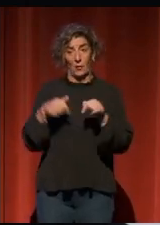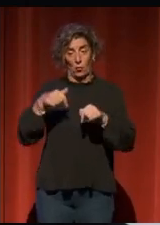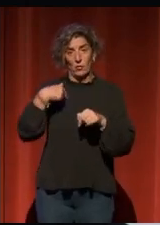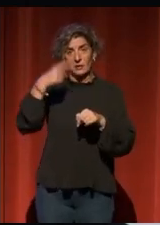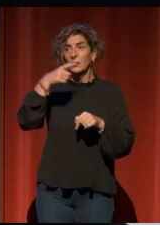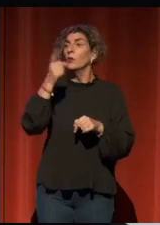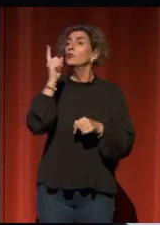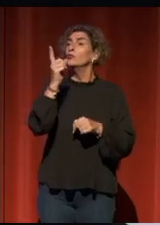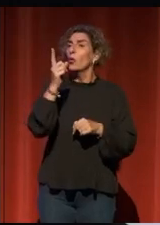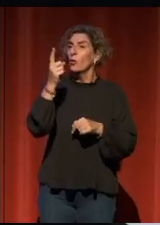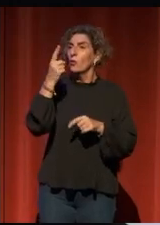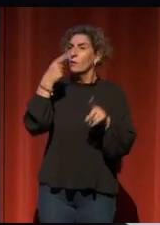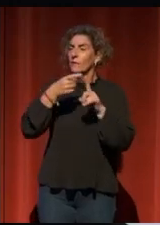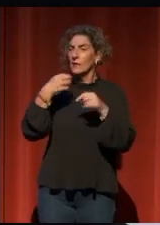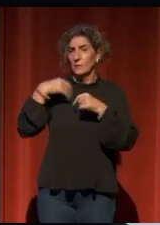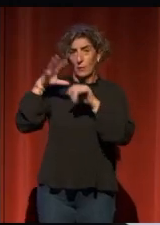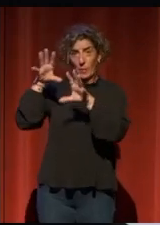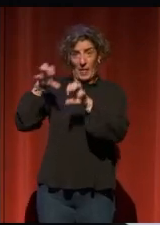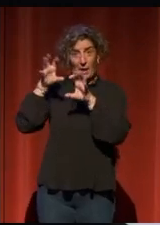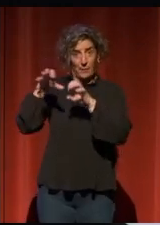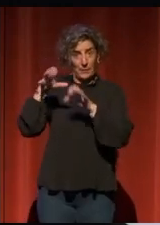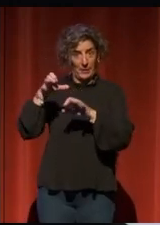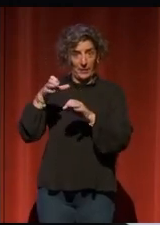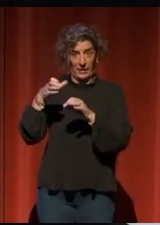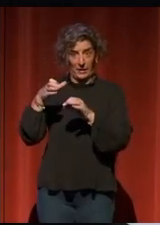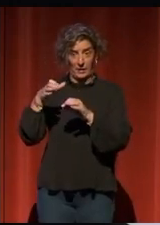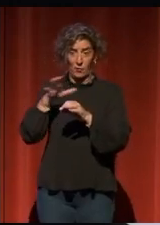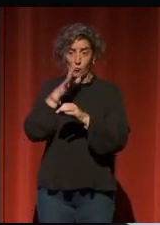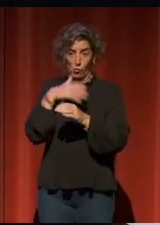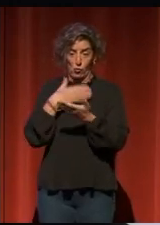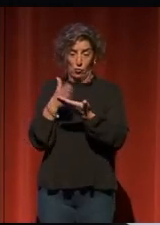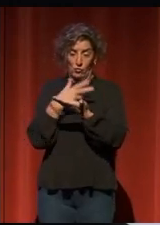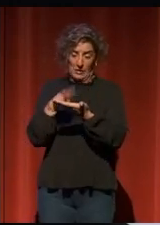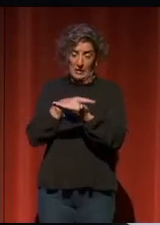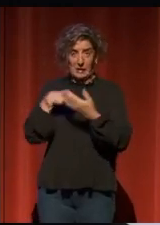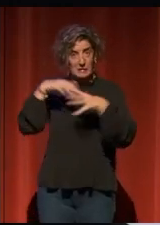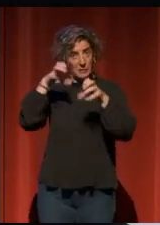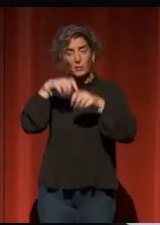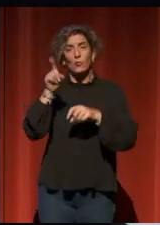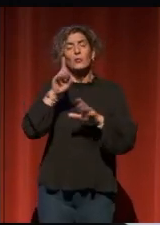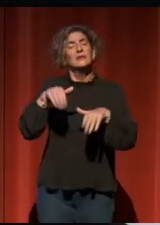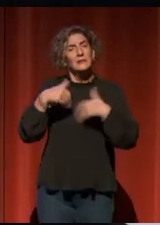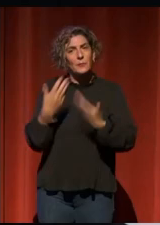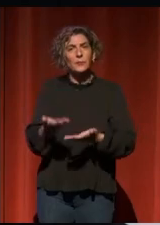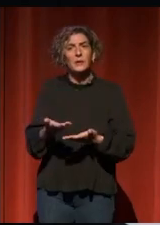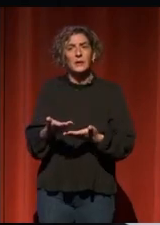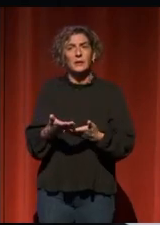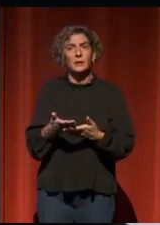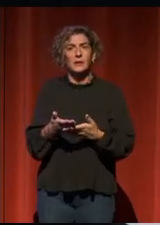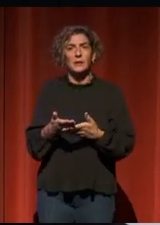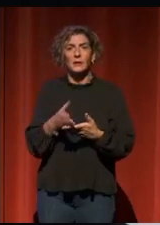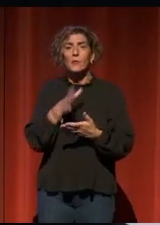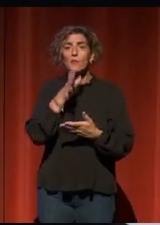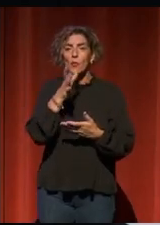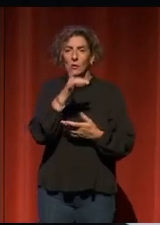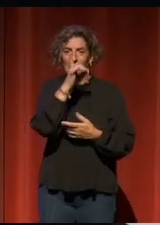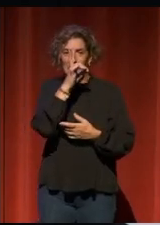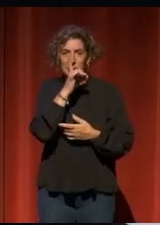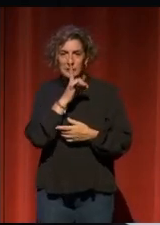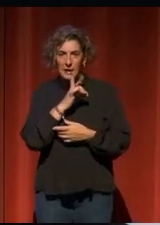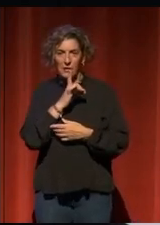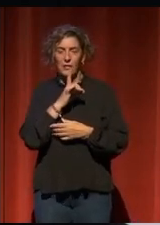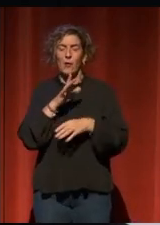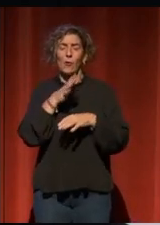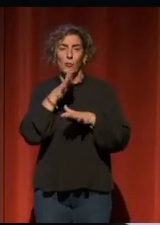el aprendizaje que depara la lectura, sino también por el silencio y la